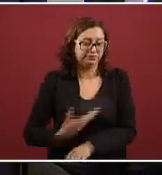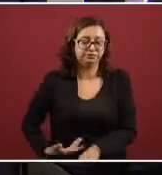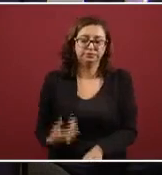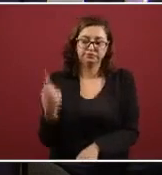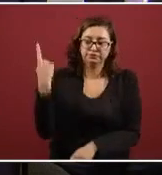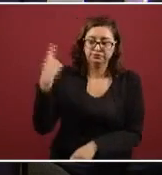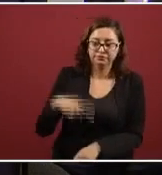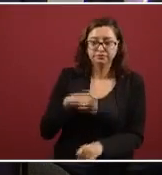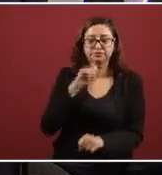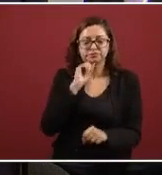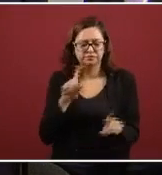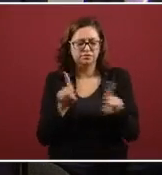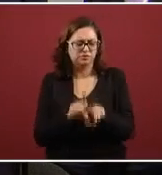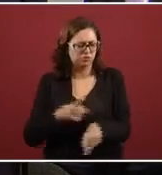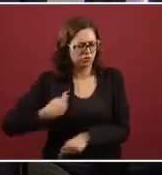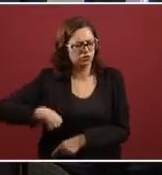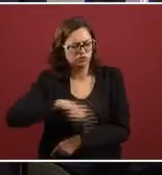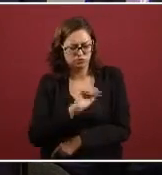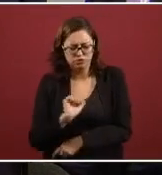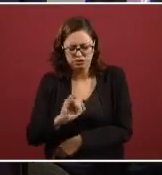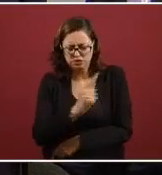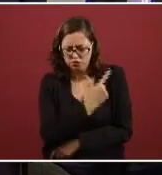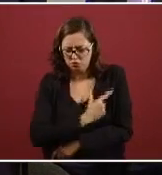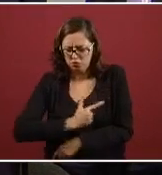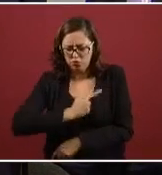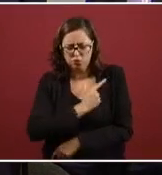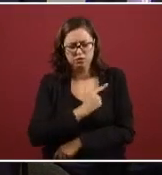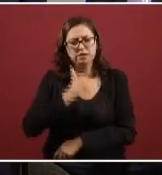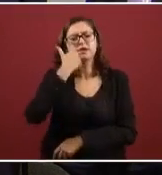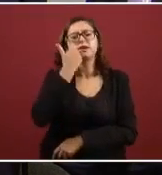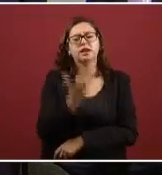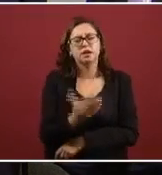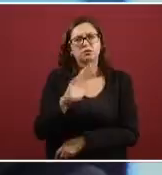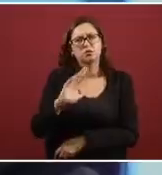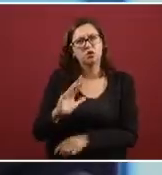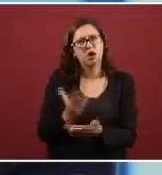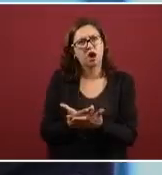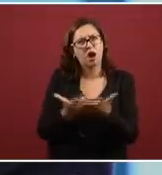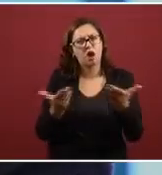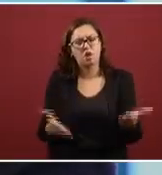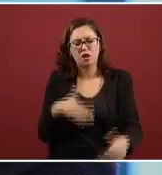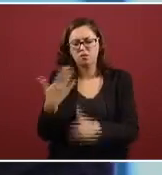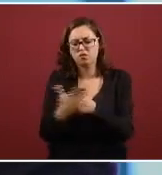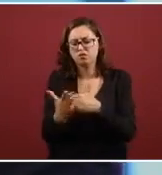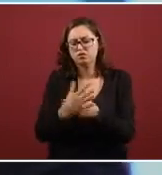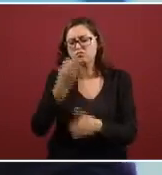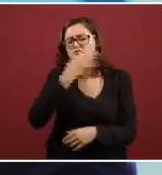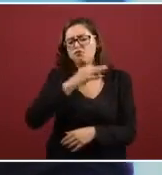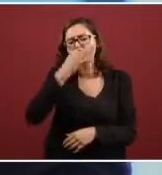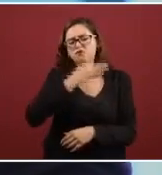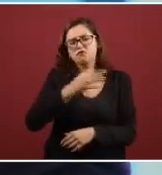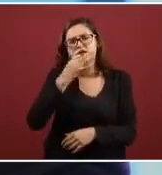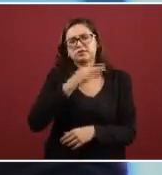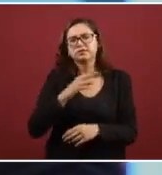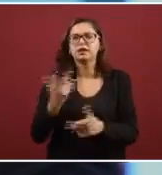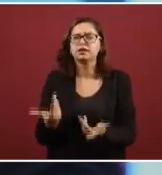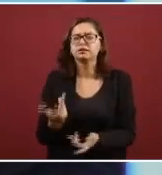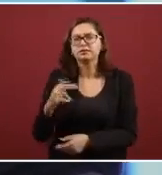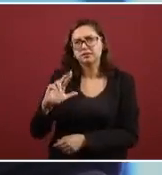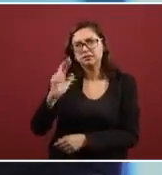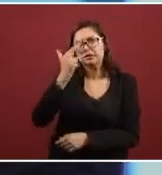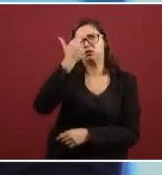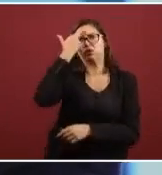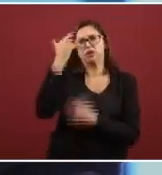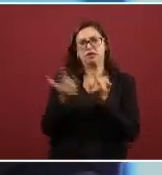de la comisión que estas fiestas patrias nos permitan reflexionar sobre la fuerza de la historia y de la diversidad cultural de